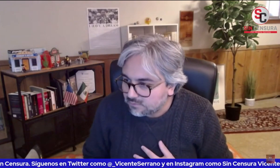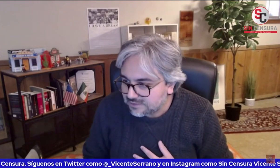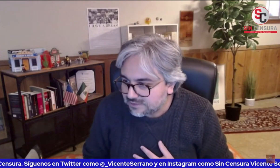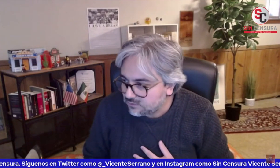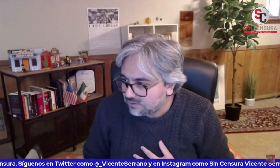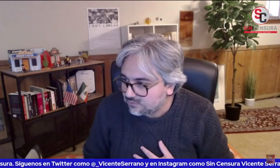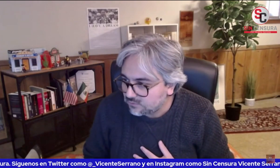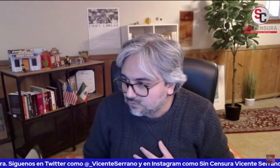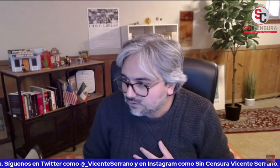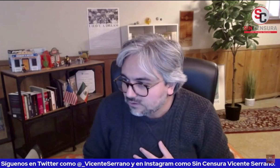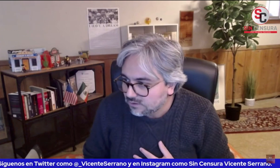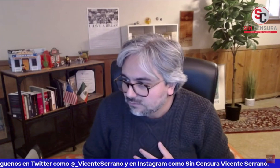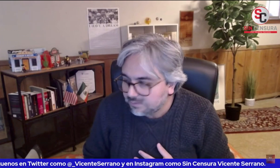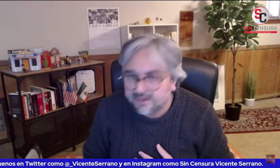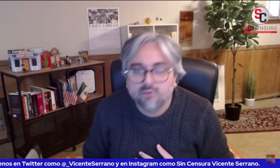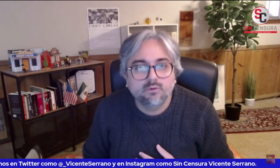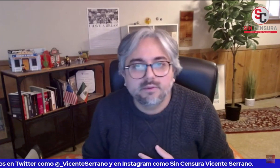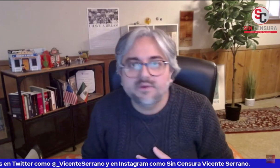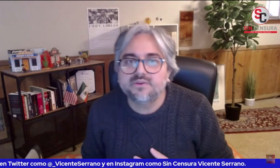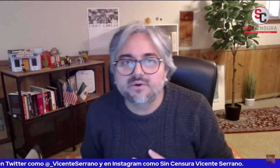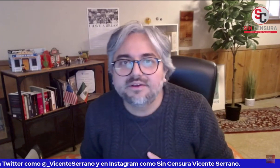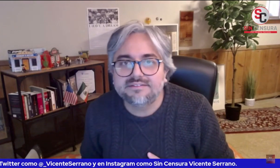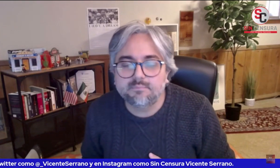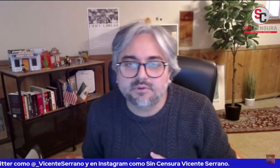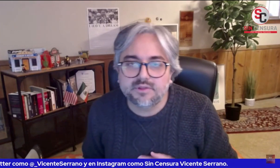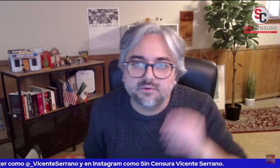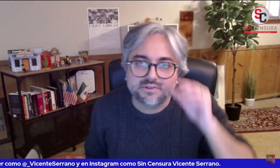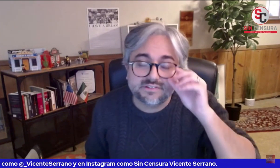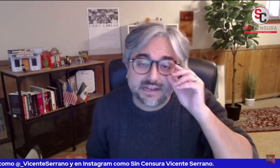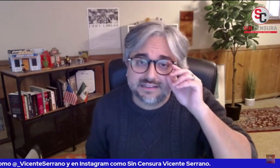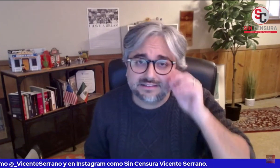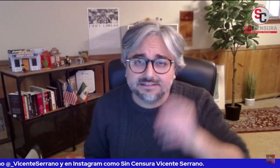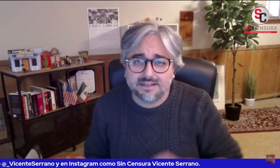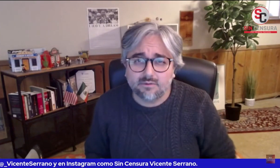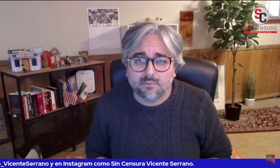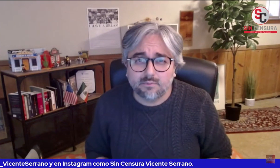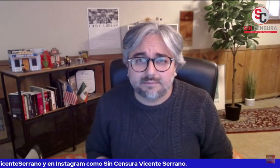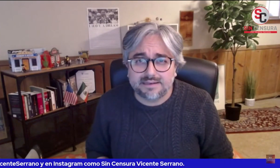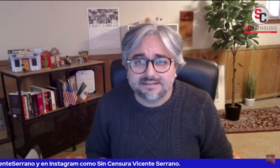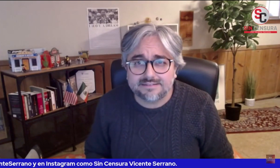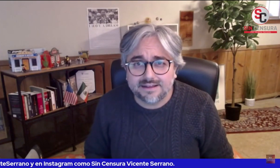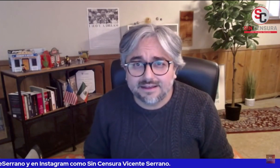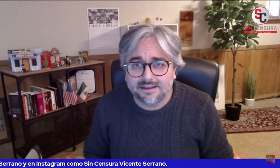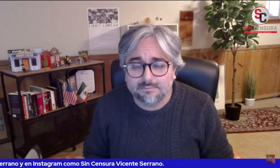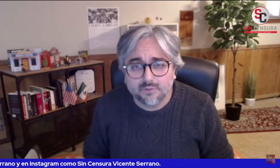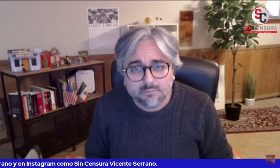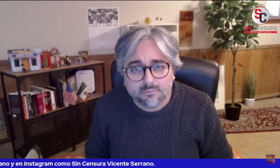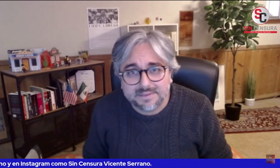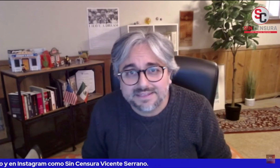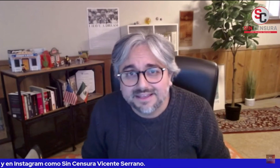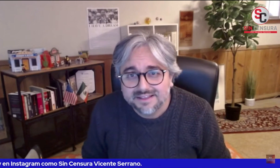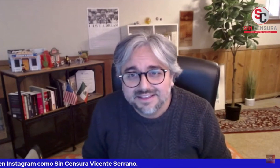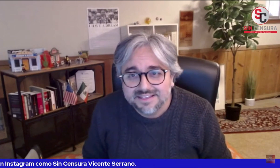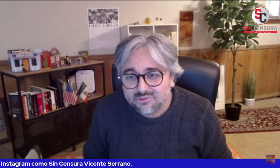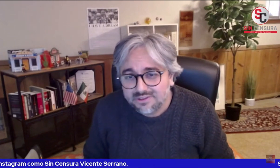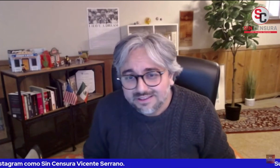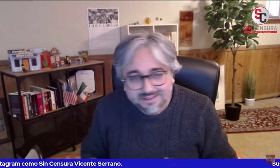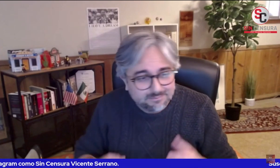le soy perfectamente honesto, para como veo yo ese poder judicial detentado por la ministra Norma